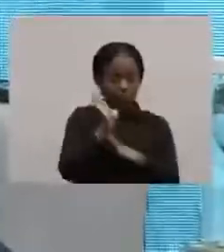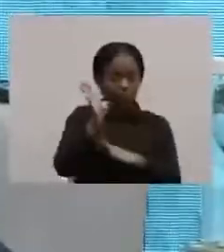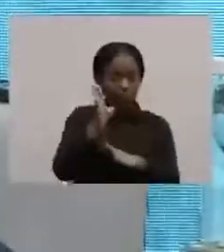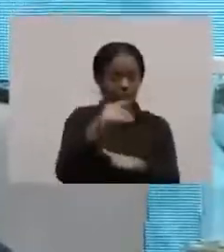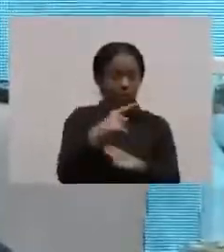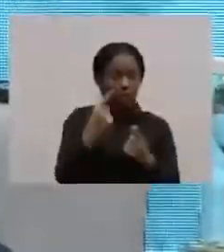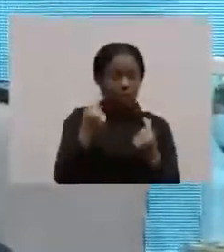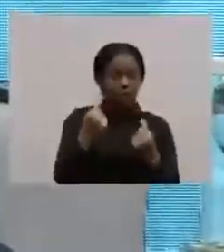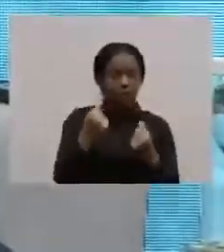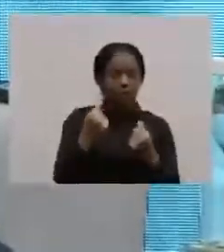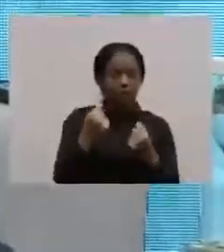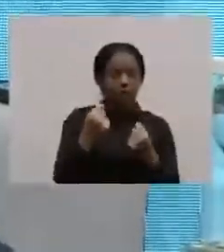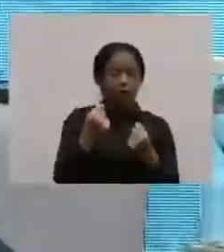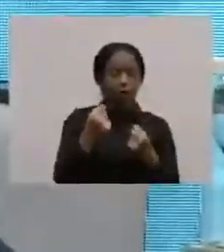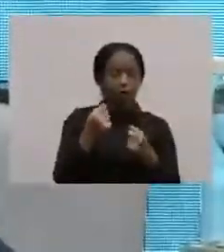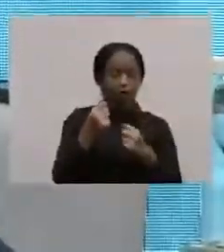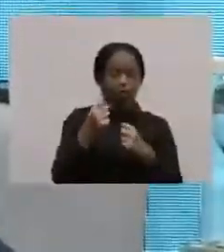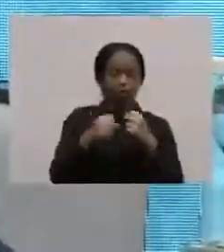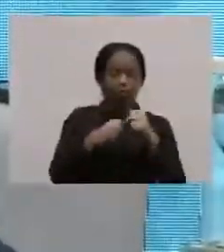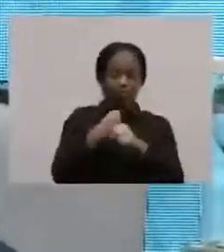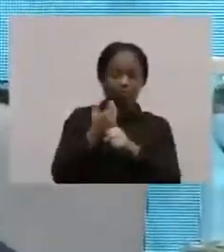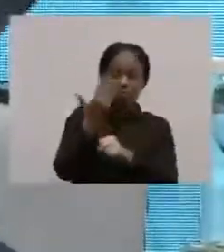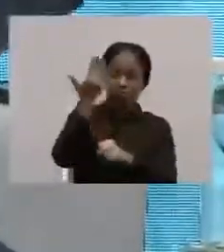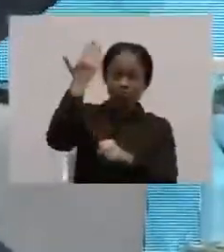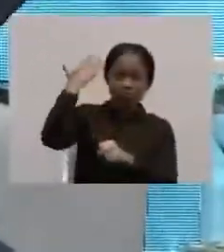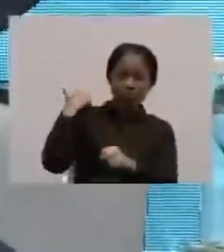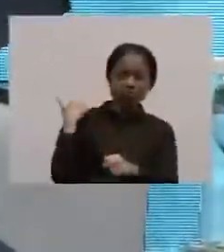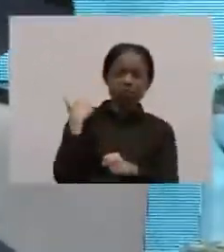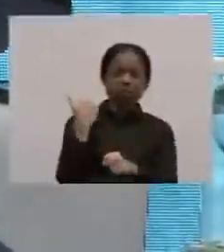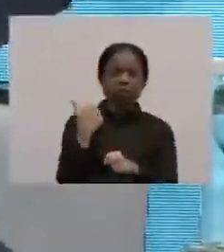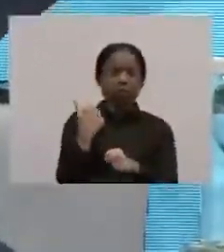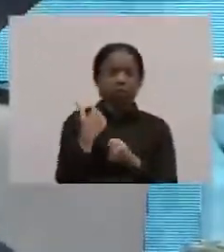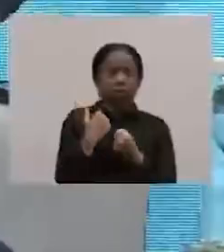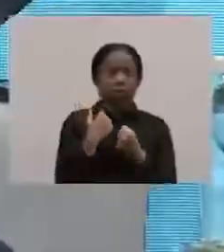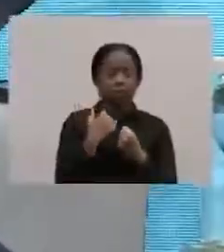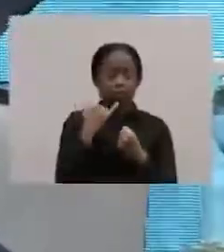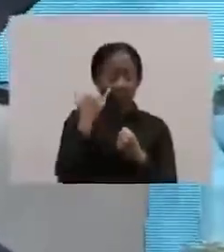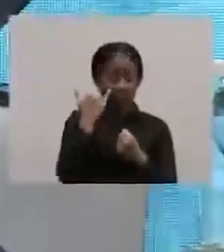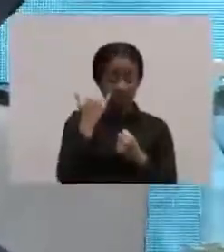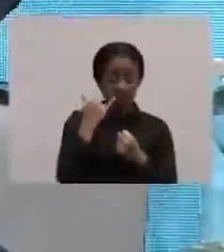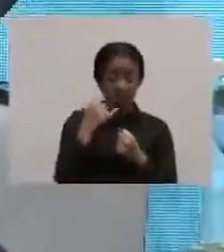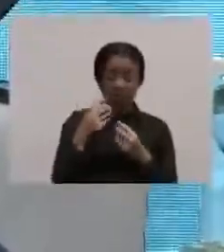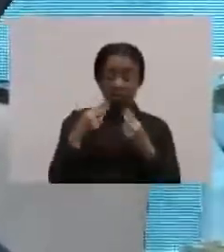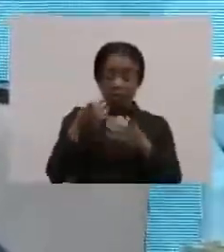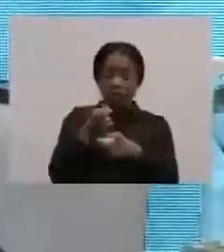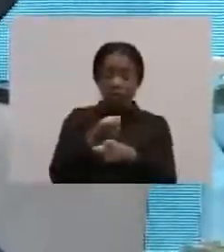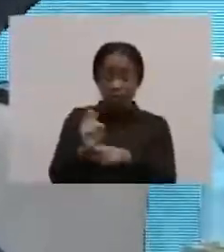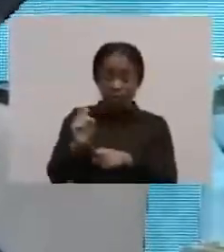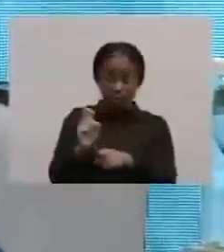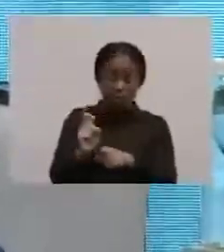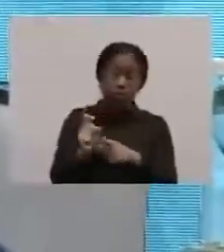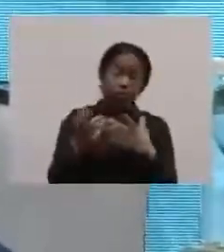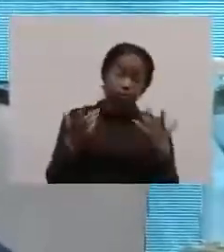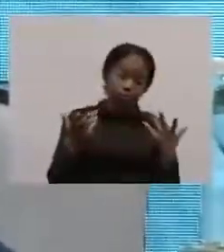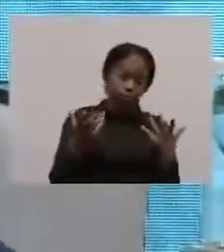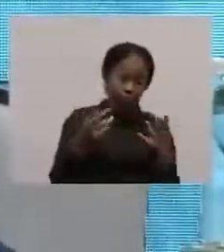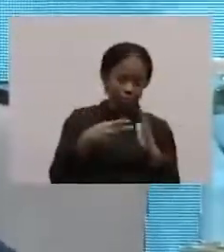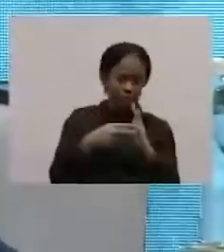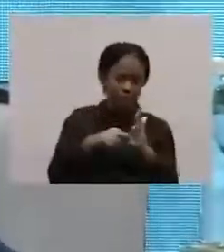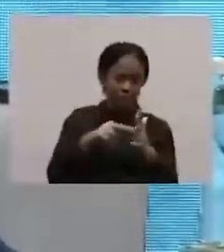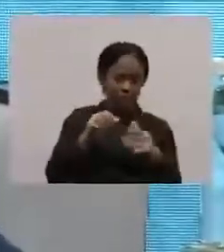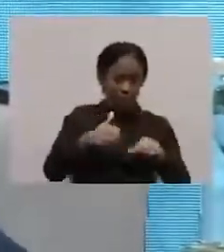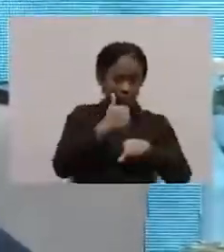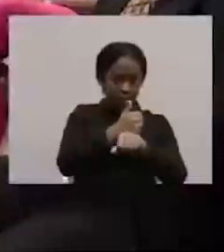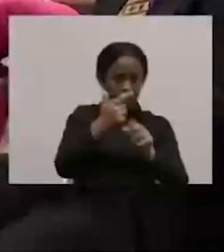Civil, que es del siglo XIX, te dice que el que hace un daño lo resarce. Entonces, no hay que legislar. El tema de